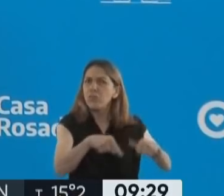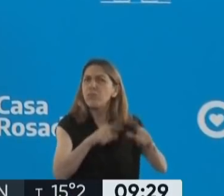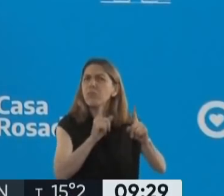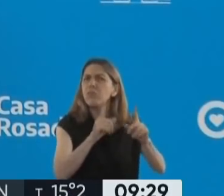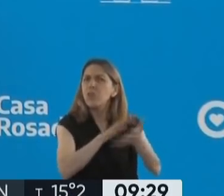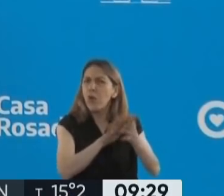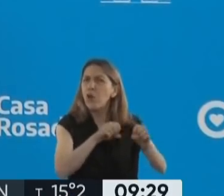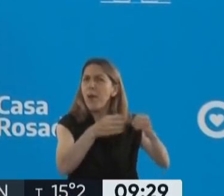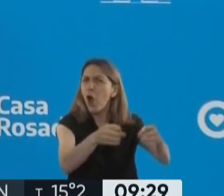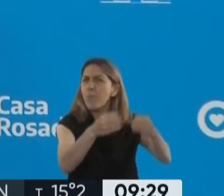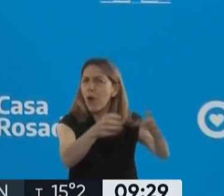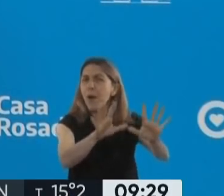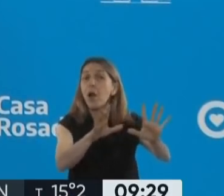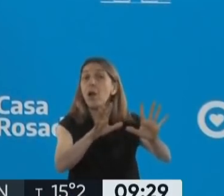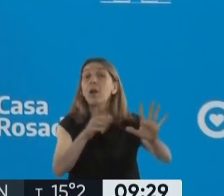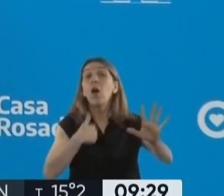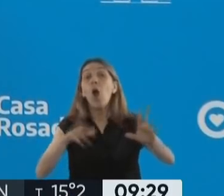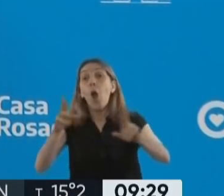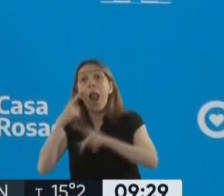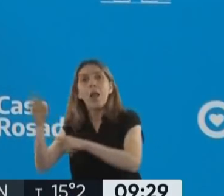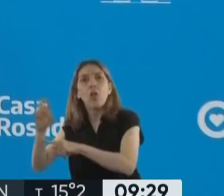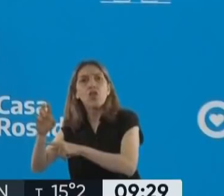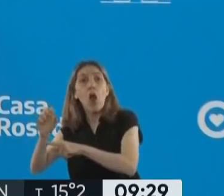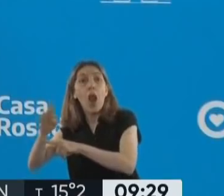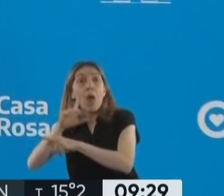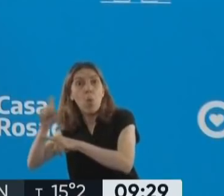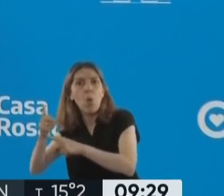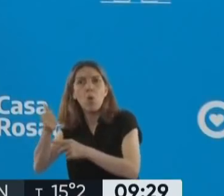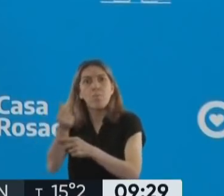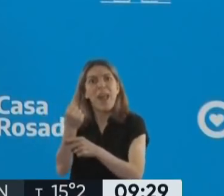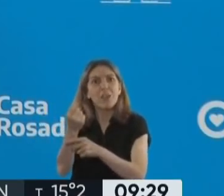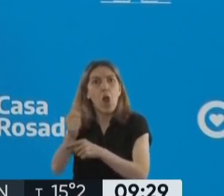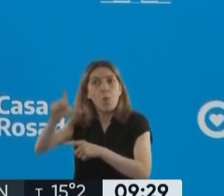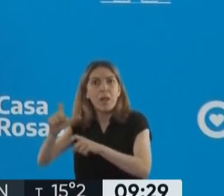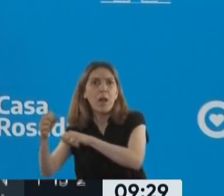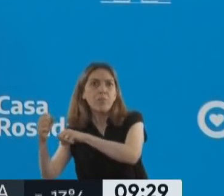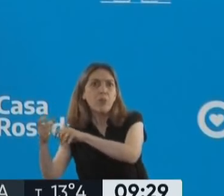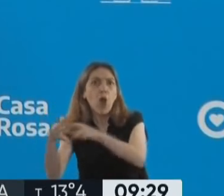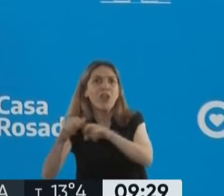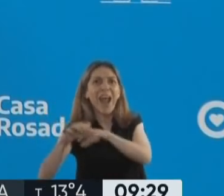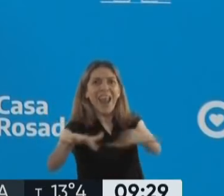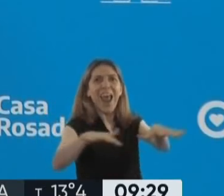que esperamos que esto no influya en la situación macroeconómica, como no viene influyendo, porque realmente la